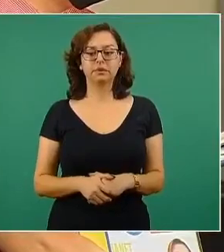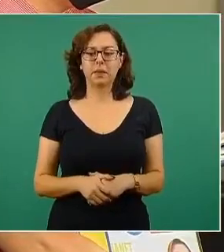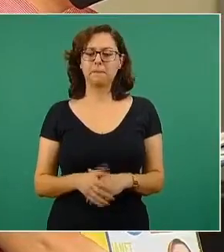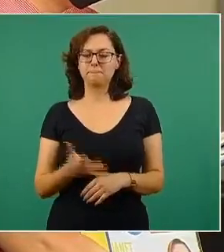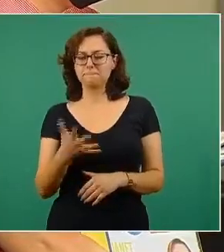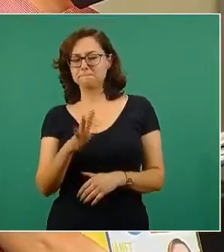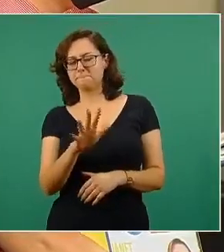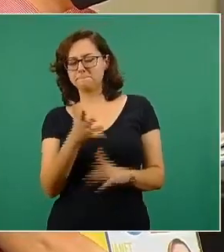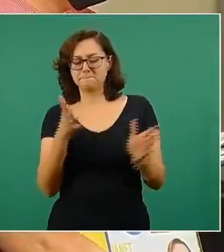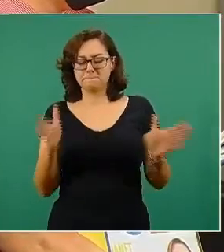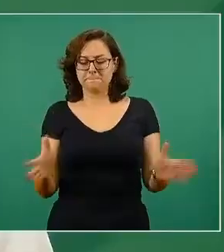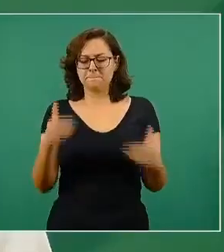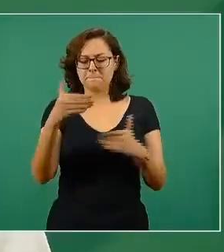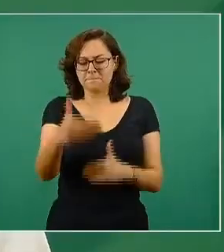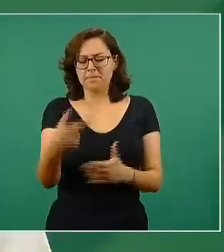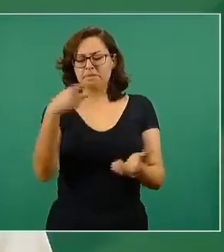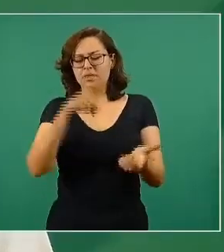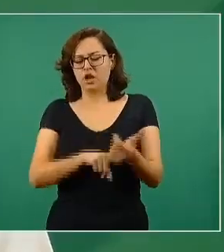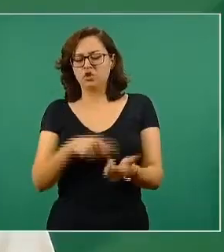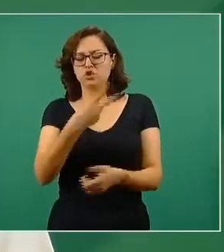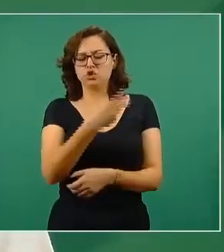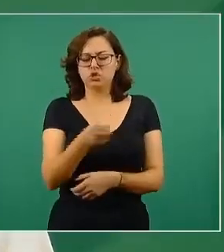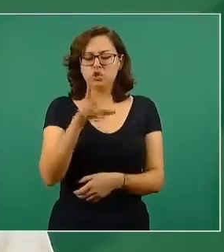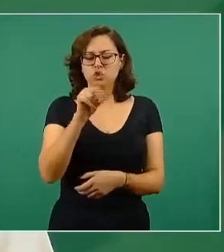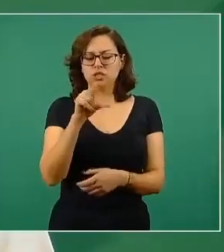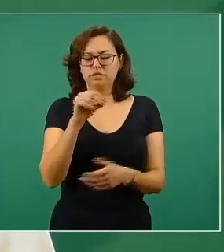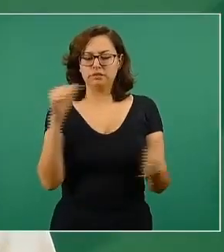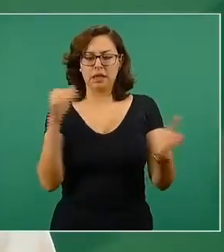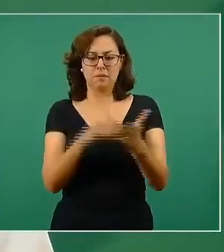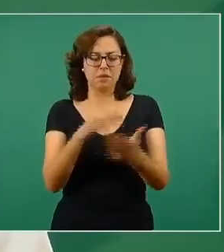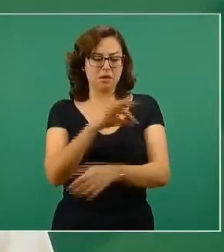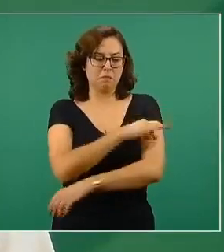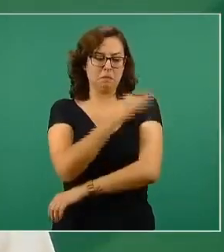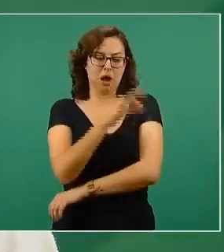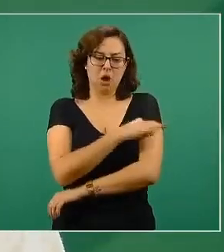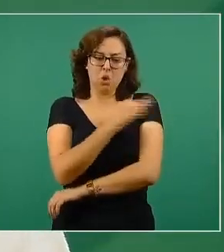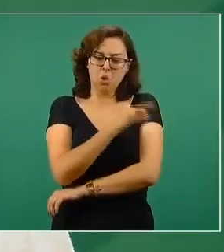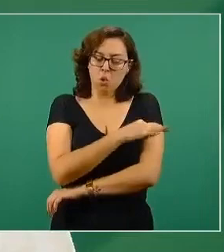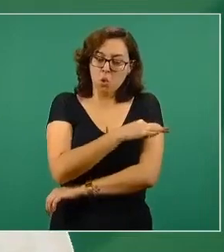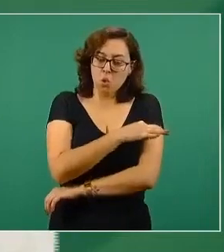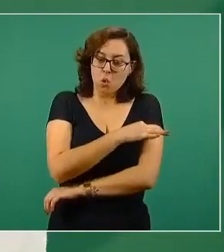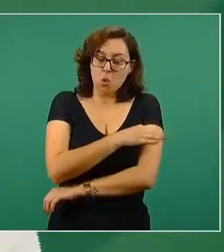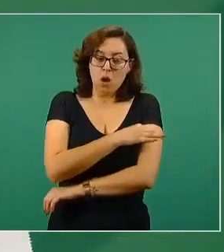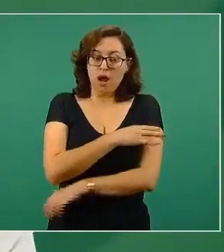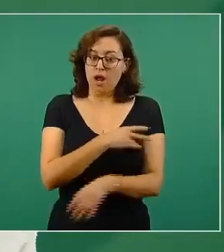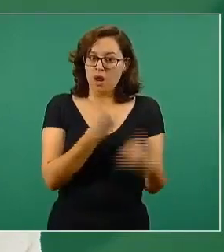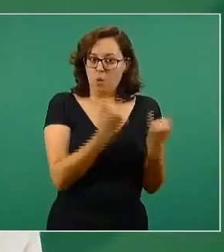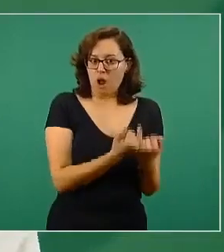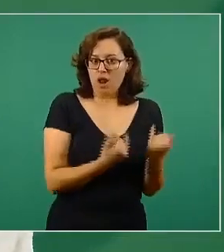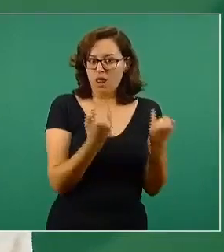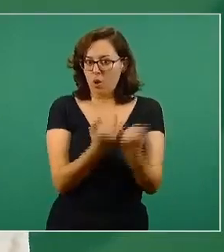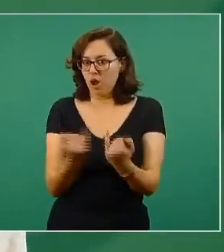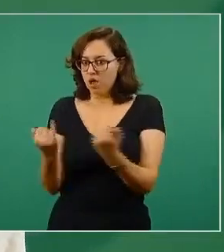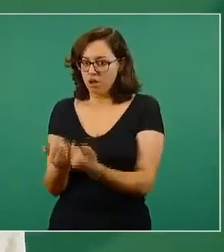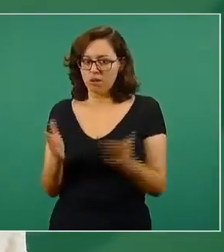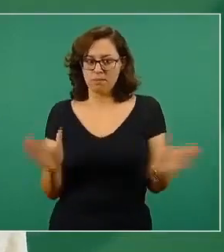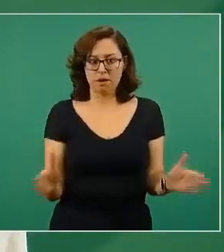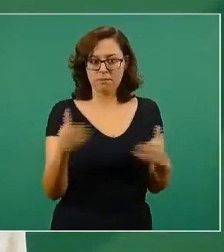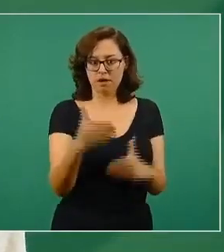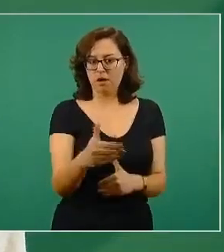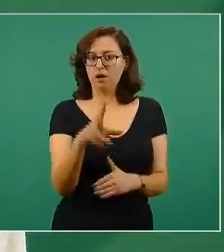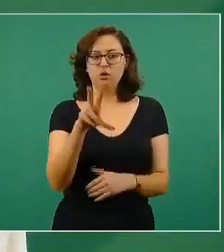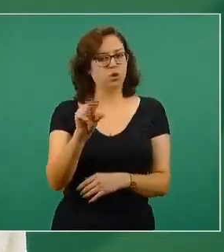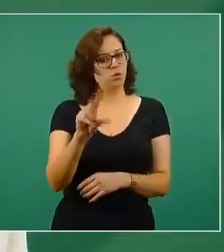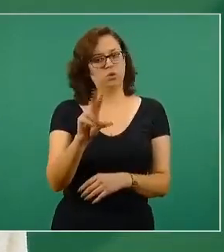tiene cerca de 280,000 dosis, no es un número fijo, uno podría pensar que un lote siempre es de la misma cantidad, pero no